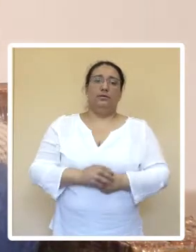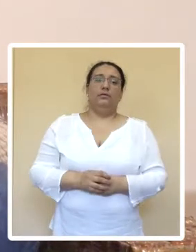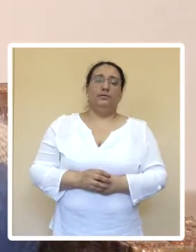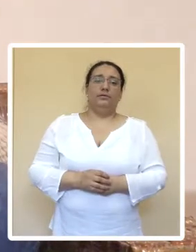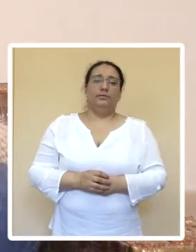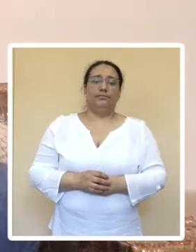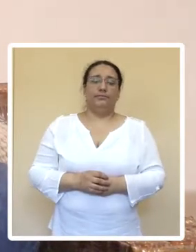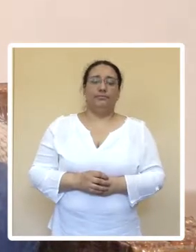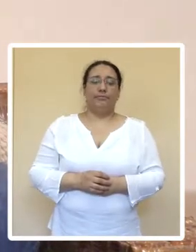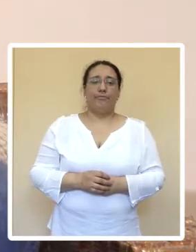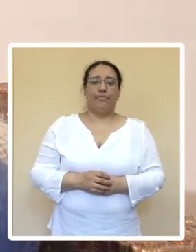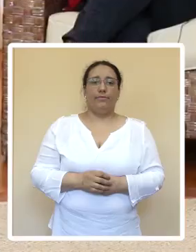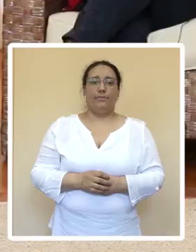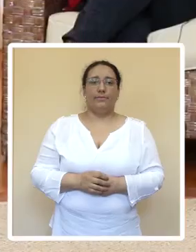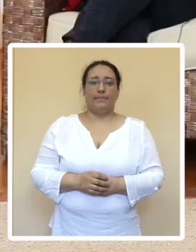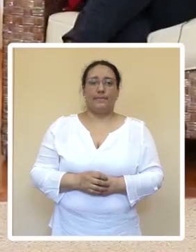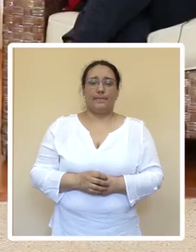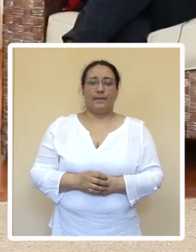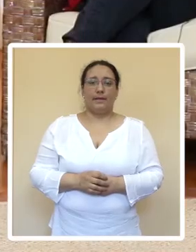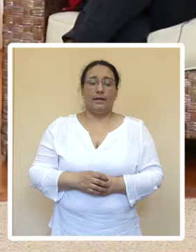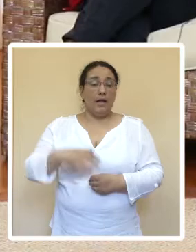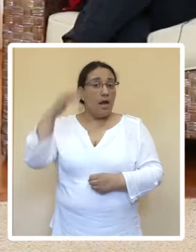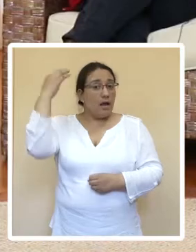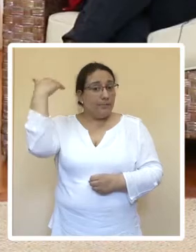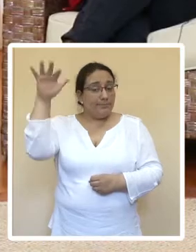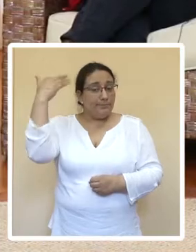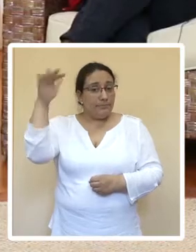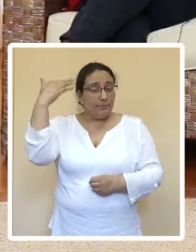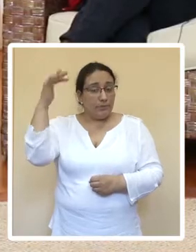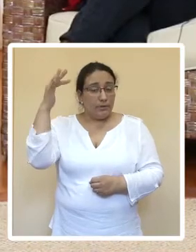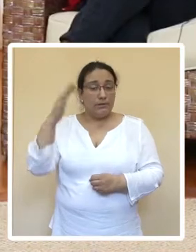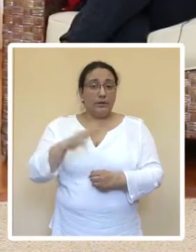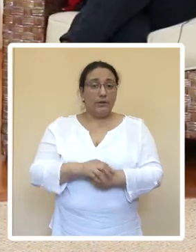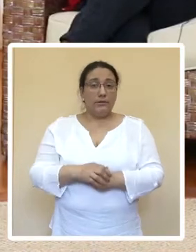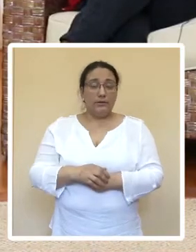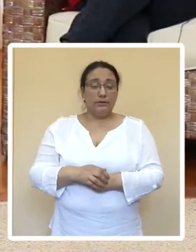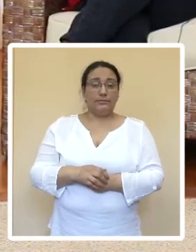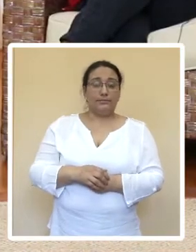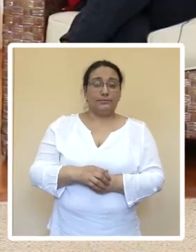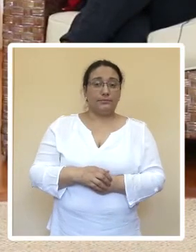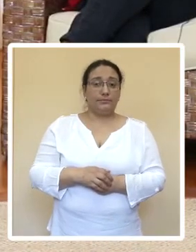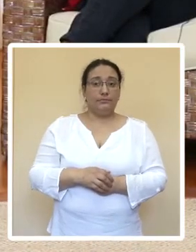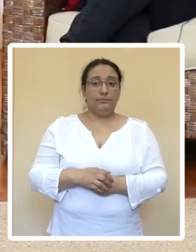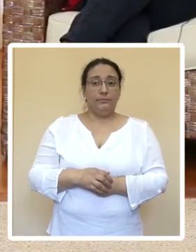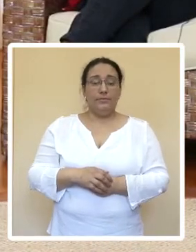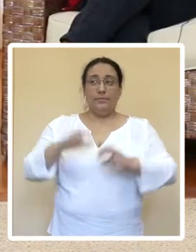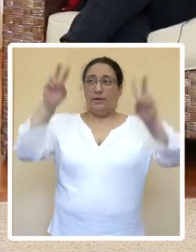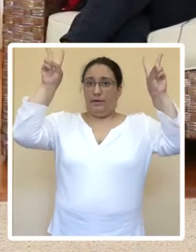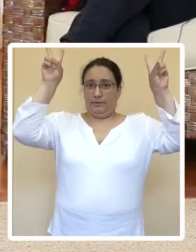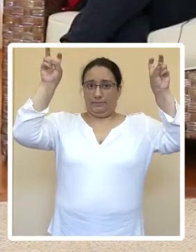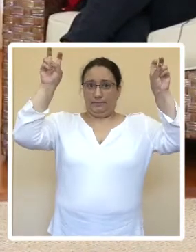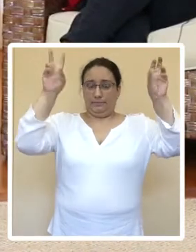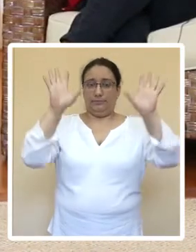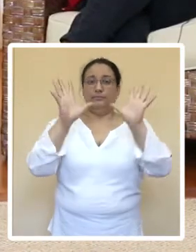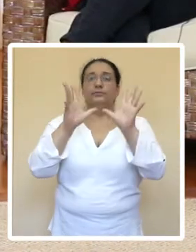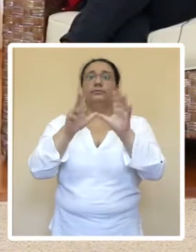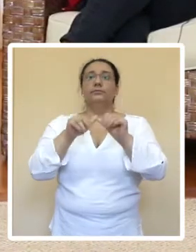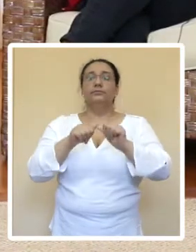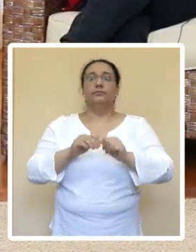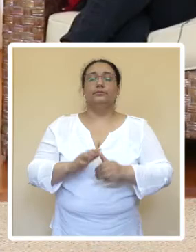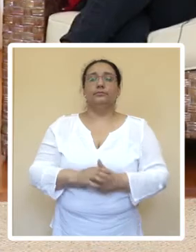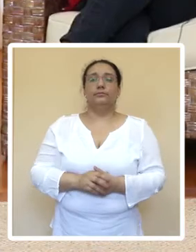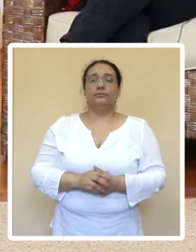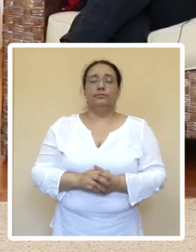debieran trabajar eso. Sí. Sí. No, y es súper importante, retomando el tema también, el tema de las familias, porque